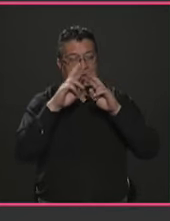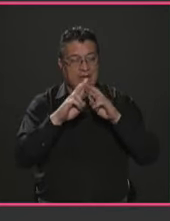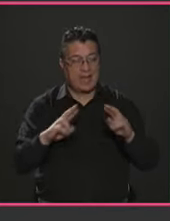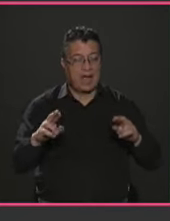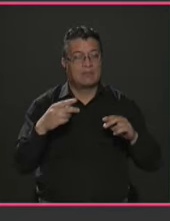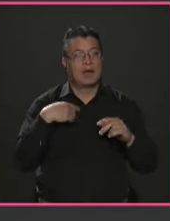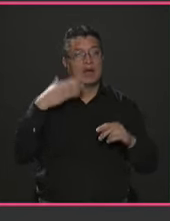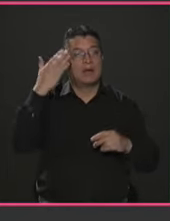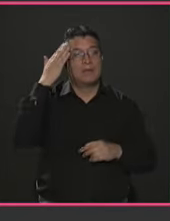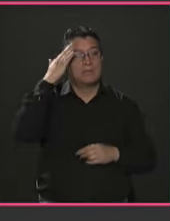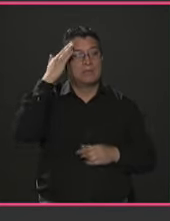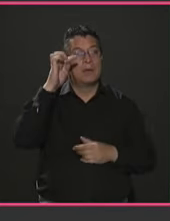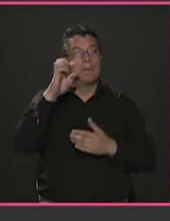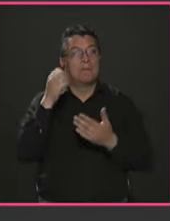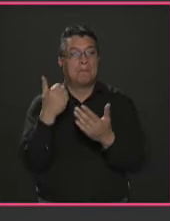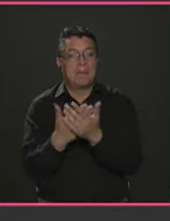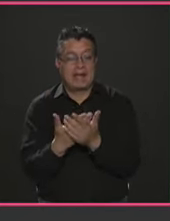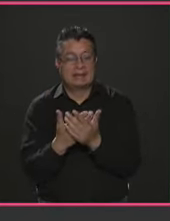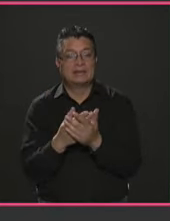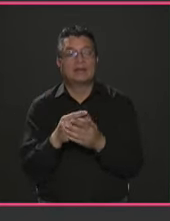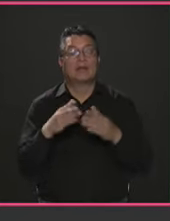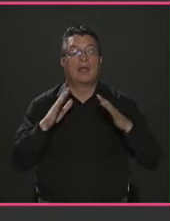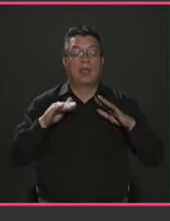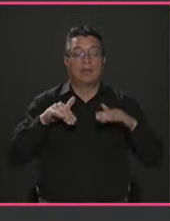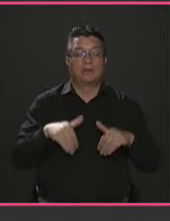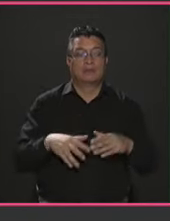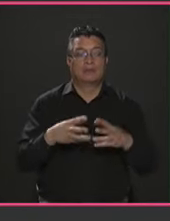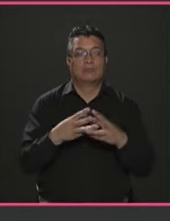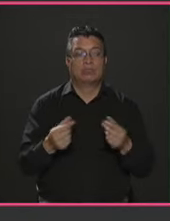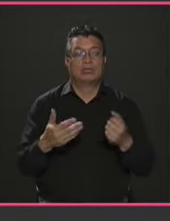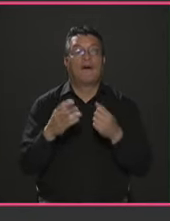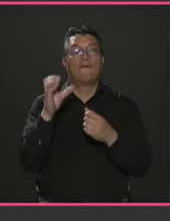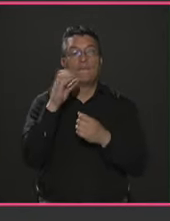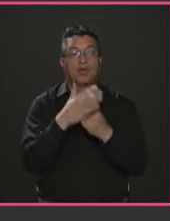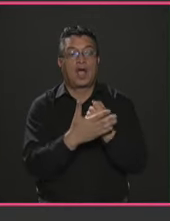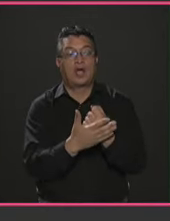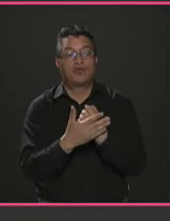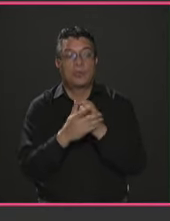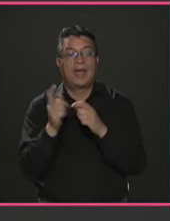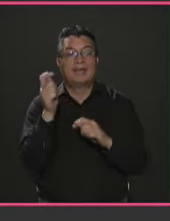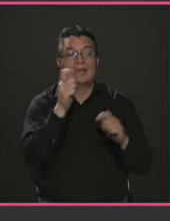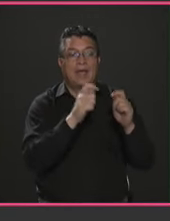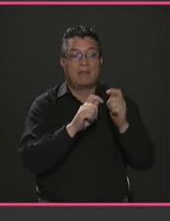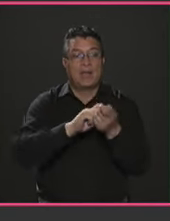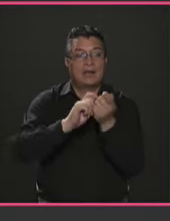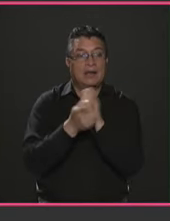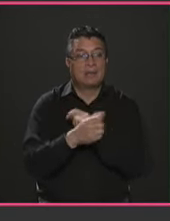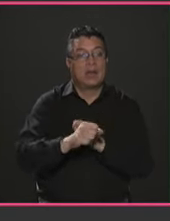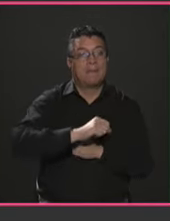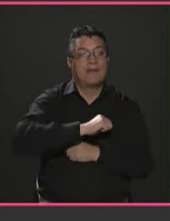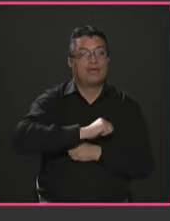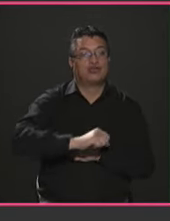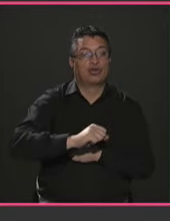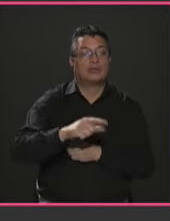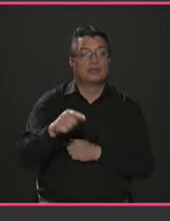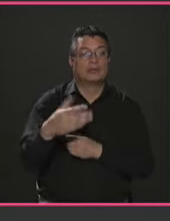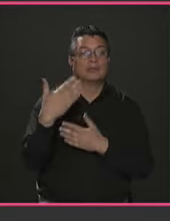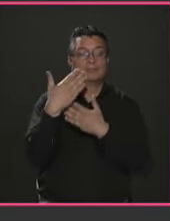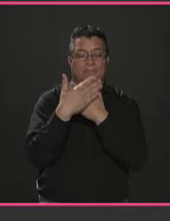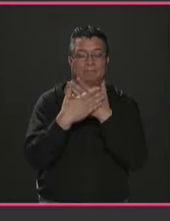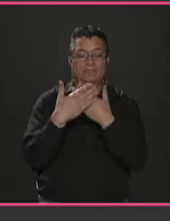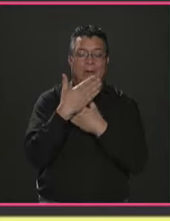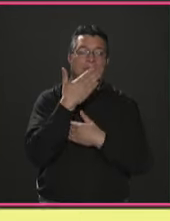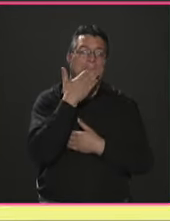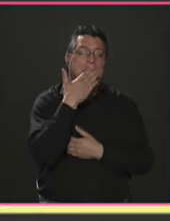la mente en paz la depresión se desarma Busca ayuda terapia es un cambio la prevención es el escudo el antídoto